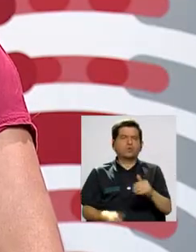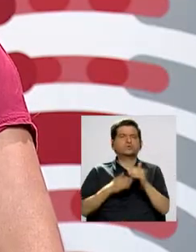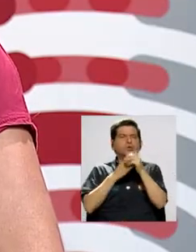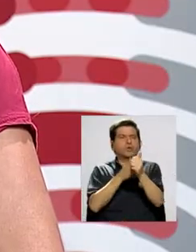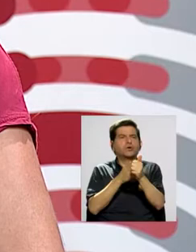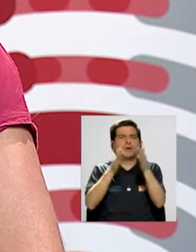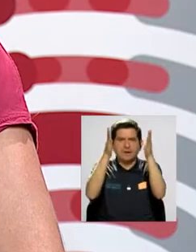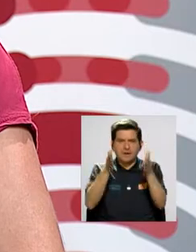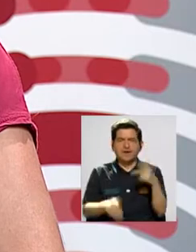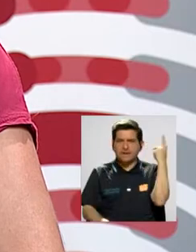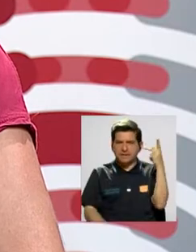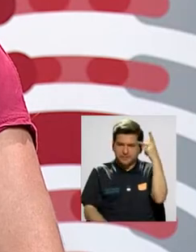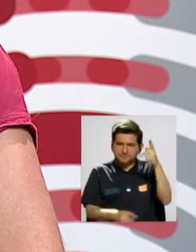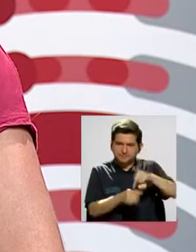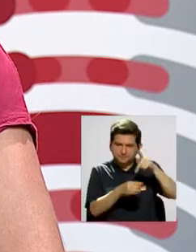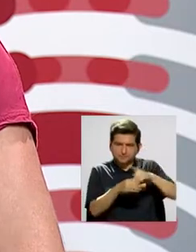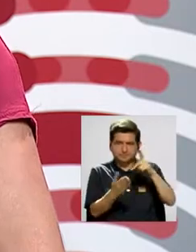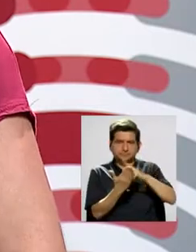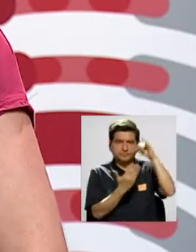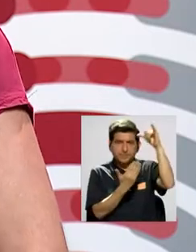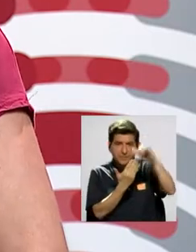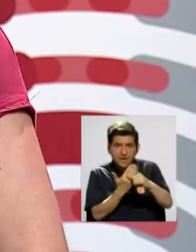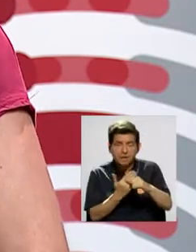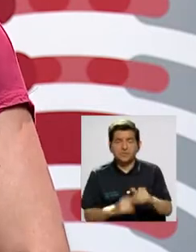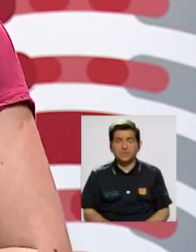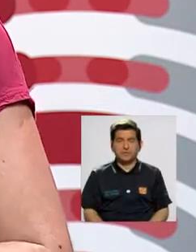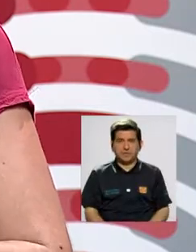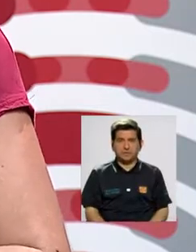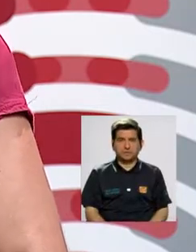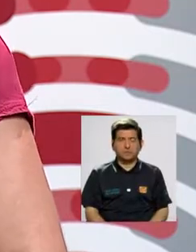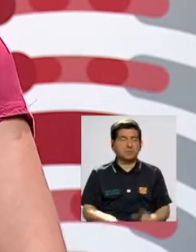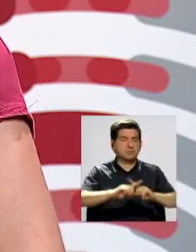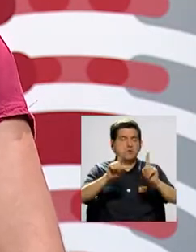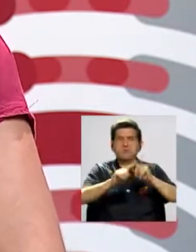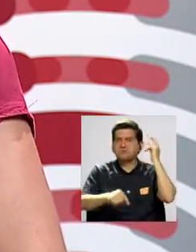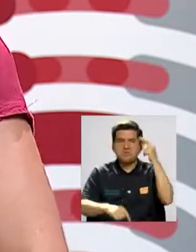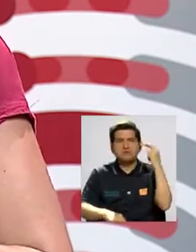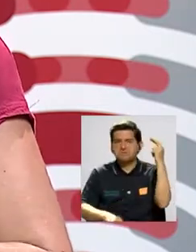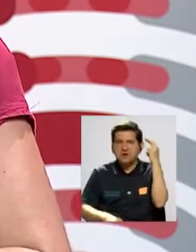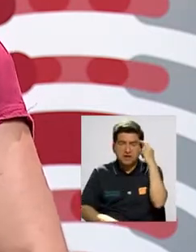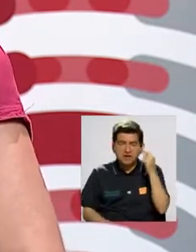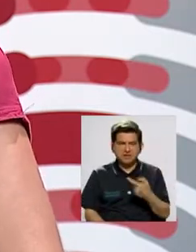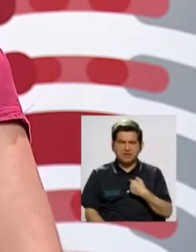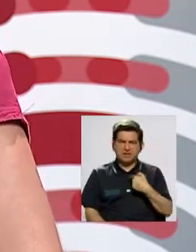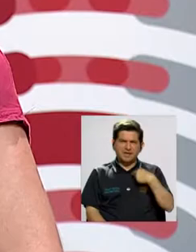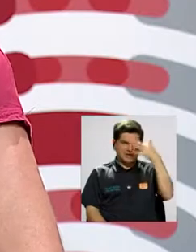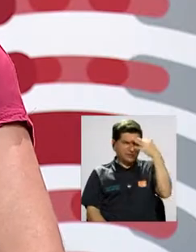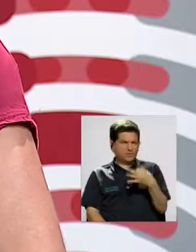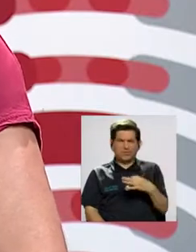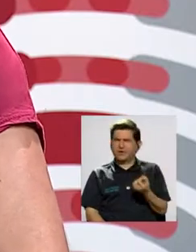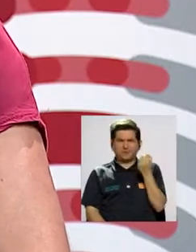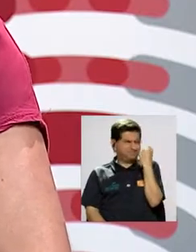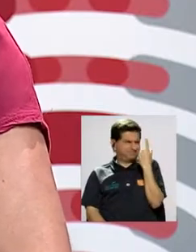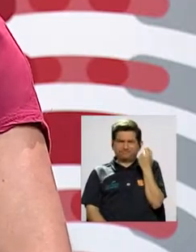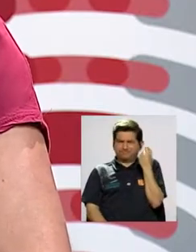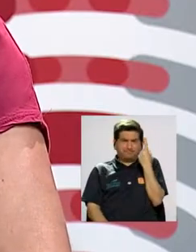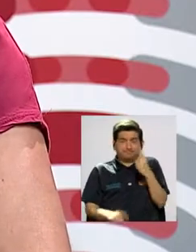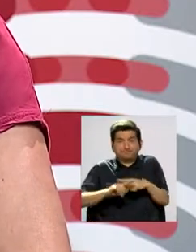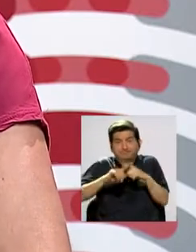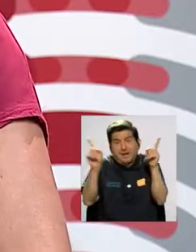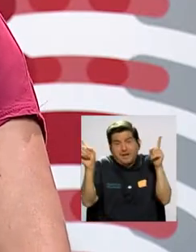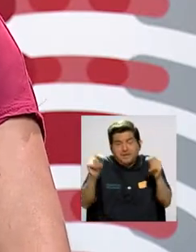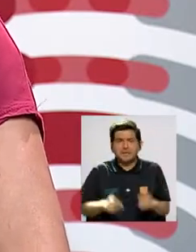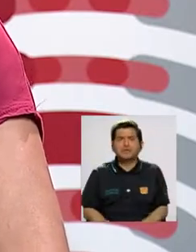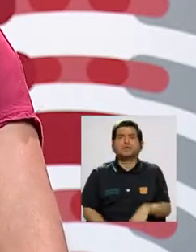políticos que se unieron a su proyecto político por diversas razones que todavía a mí me parecen incomprensibles, pero creo